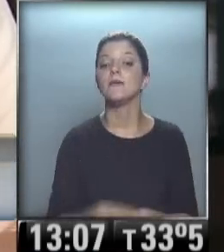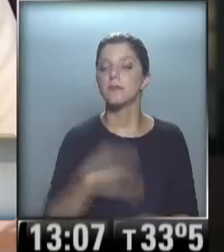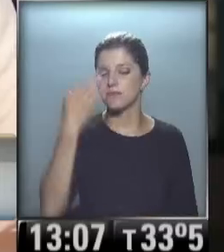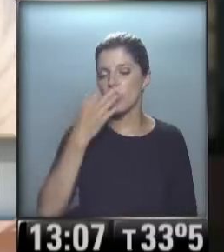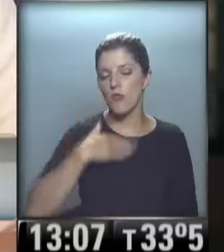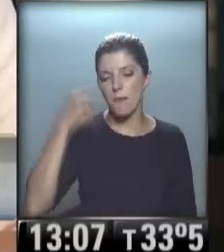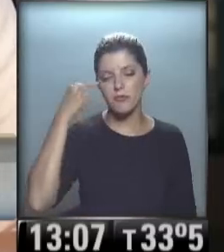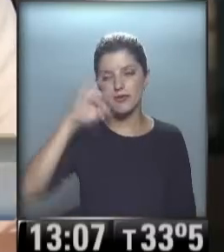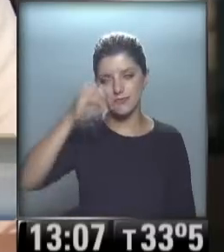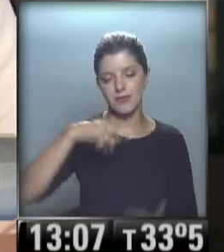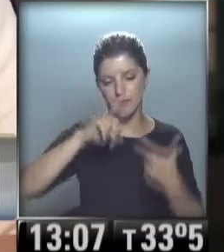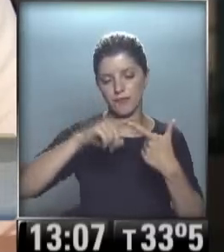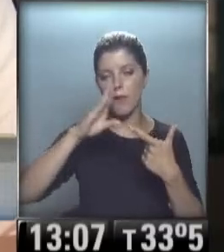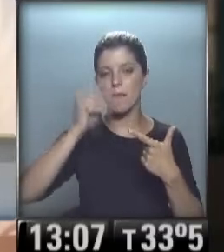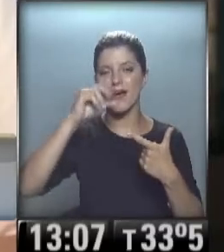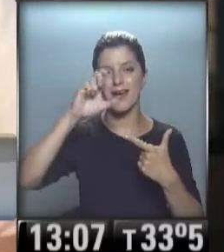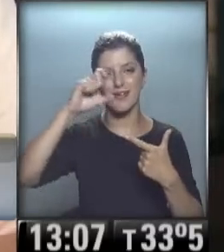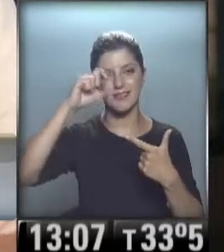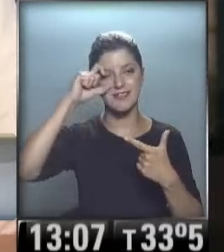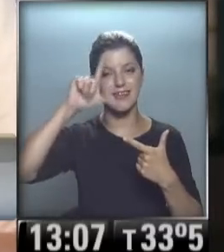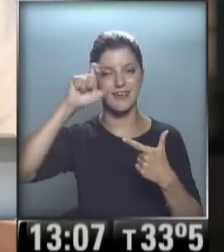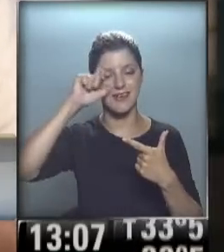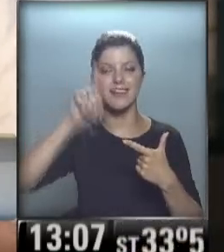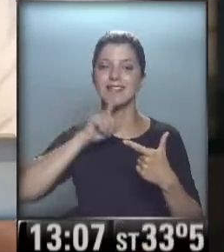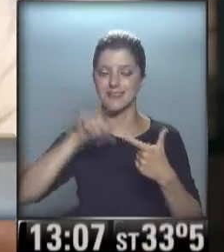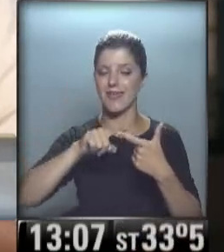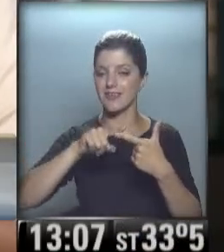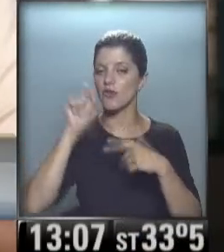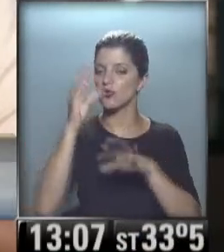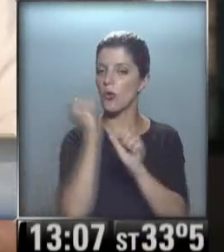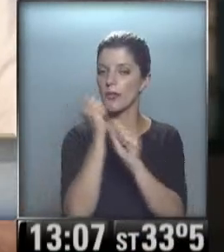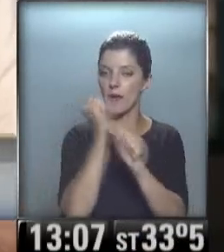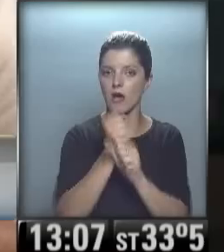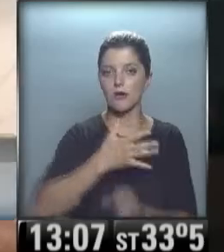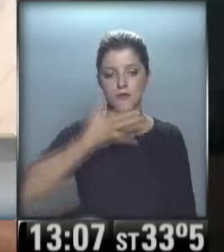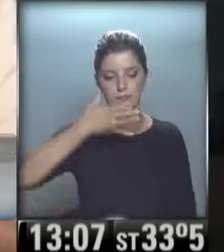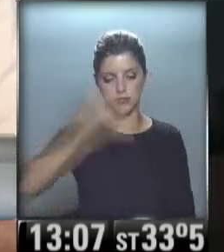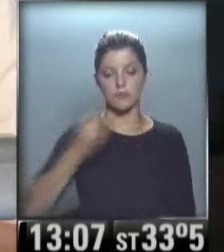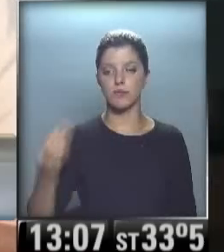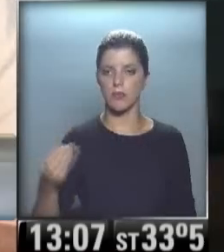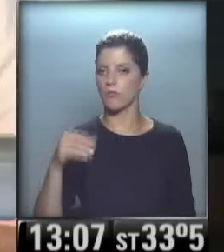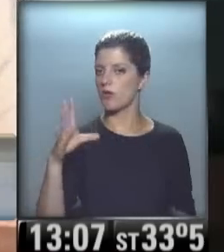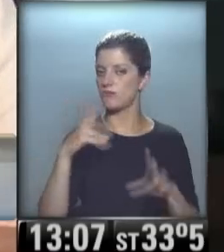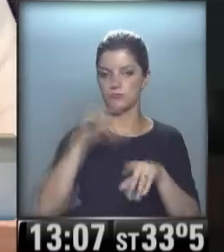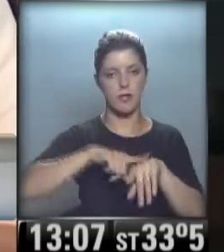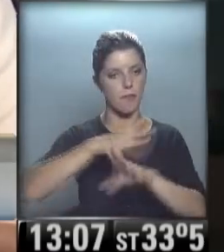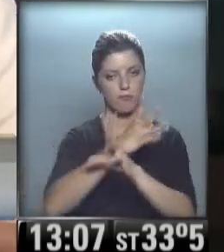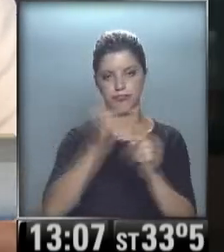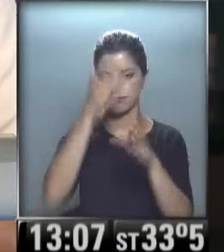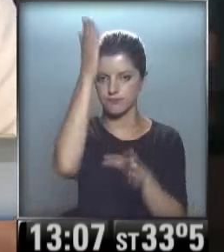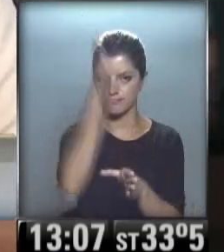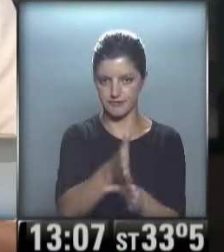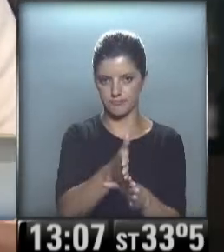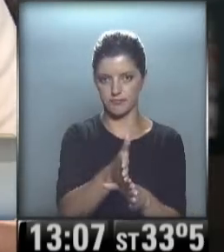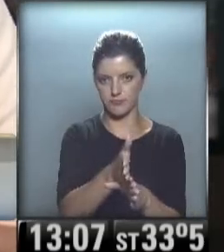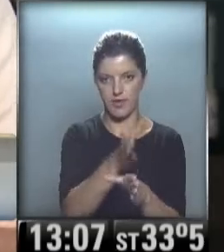que es a Michel velet a la que le toca la tarea de poder decir Eh bueno se cierra un ciclo se cierra el ciclo